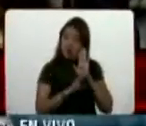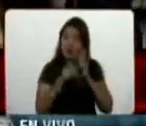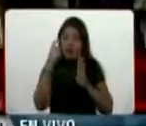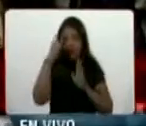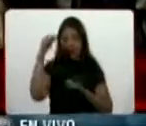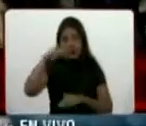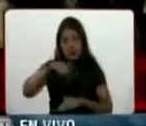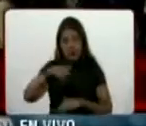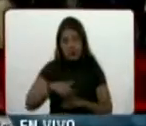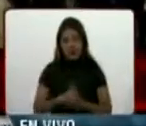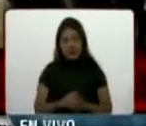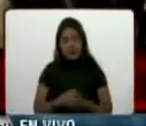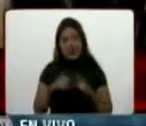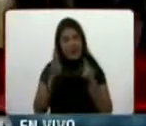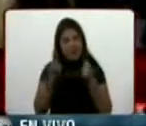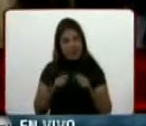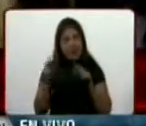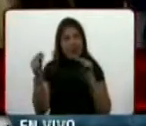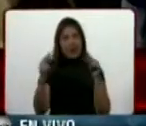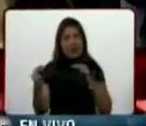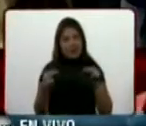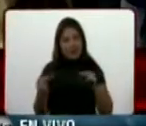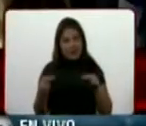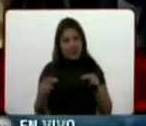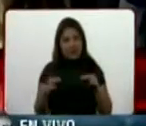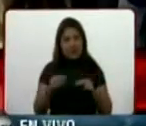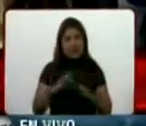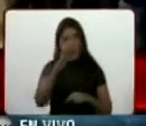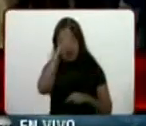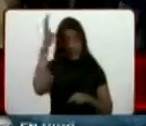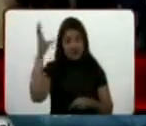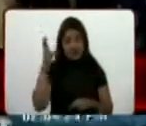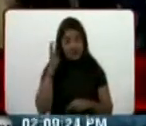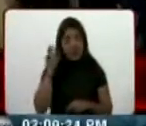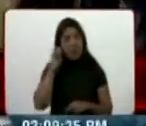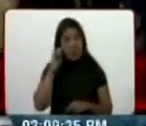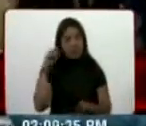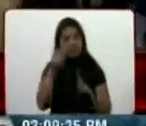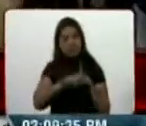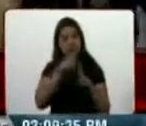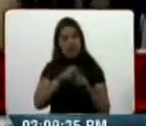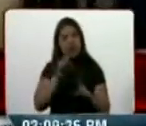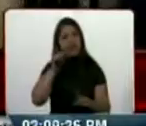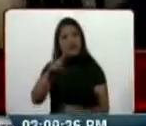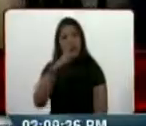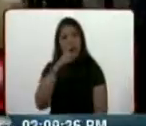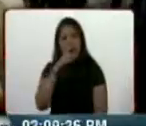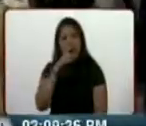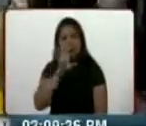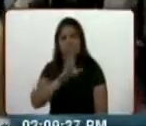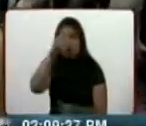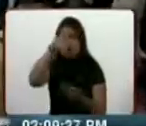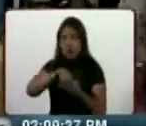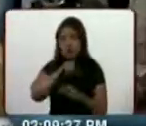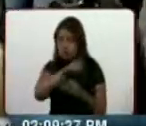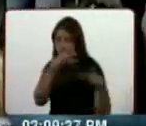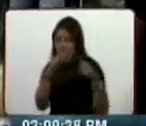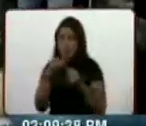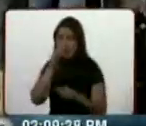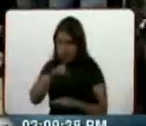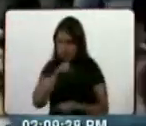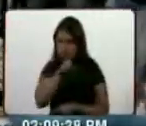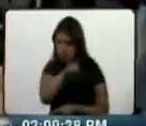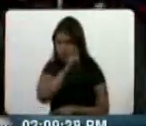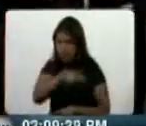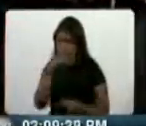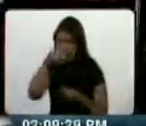hoy. Vamos a tratar de conversar con Silvia Flores, la primera combatiente. Vemos allí a Nicolás Maduro ejercer su voto. Usted lo acompaña, usted también va a ejercer su derecho a